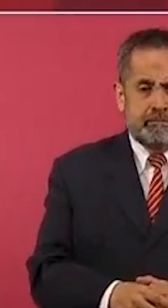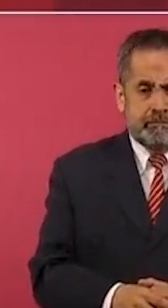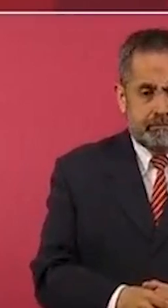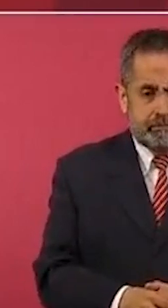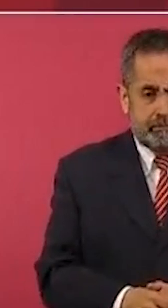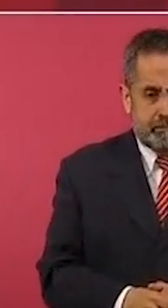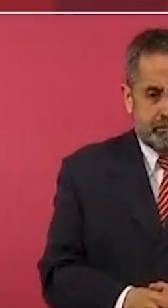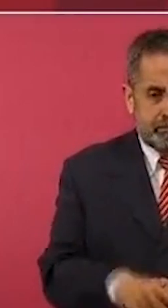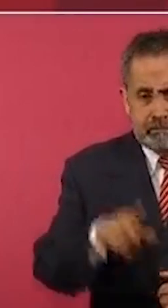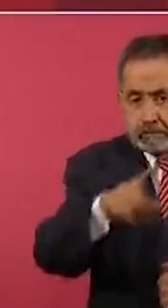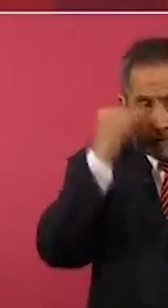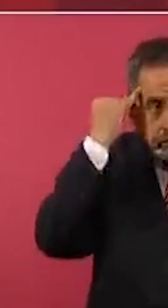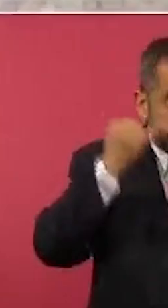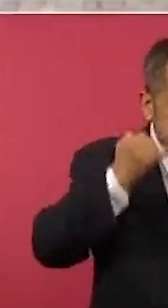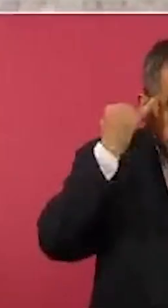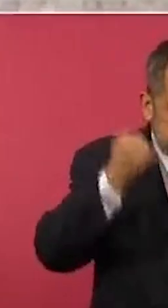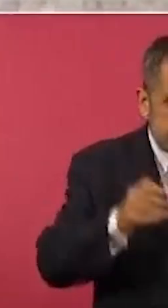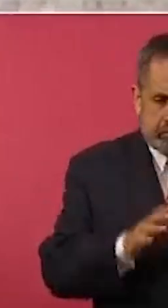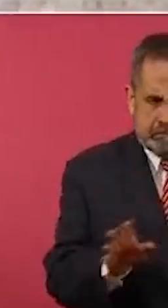no se especule,